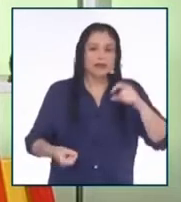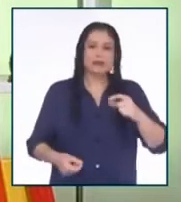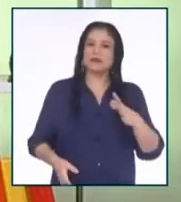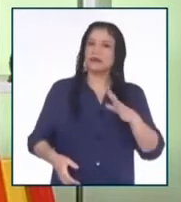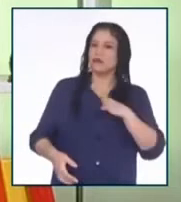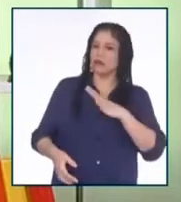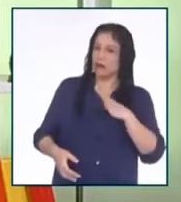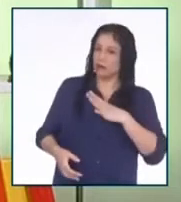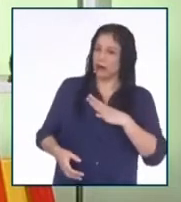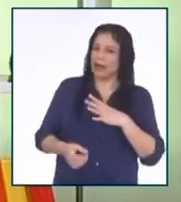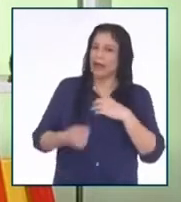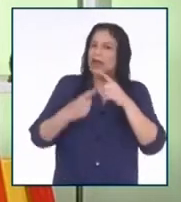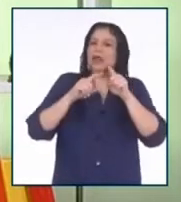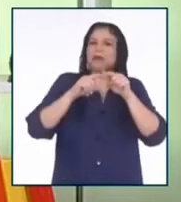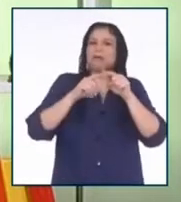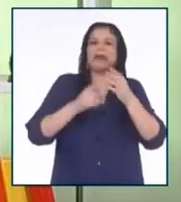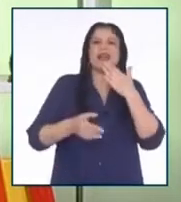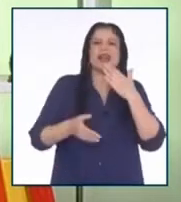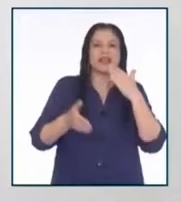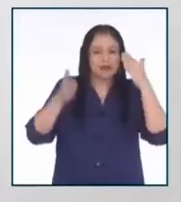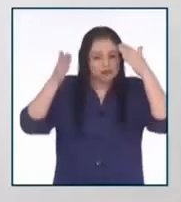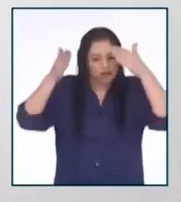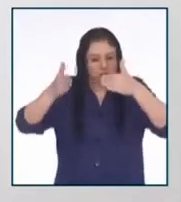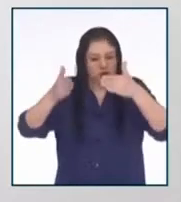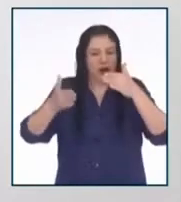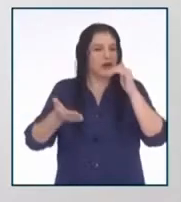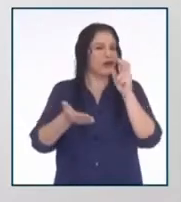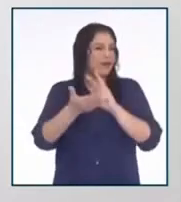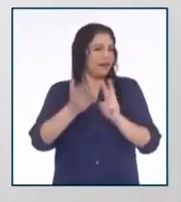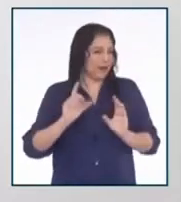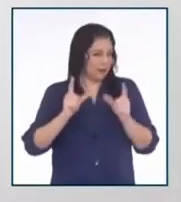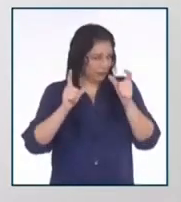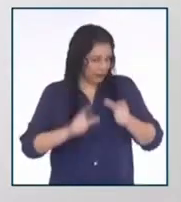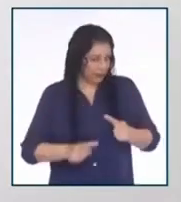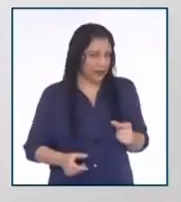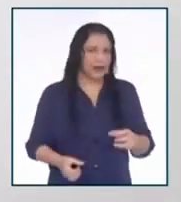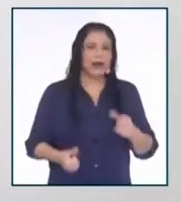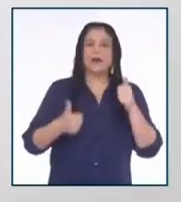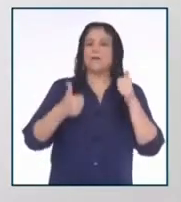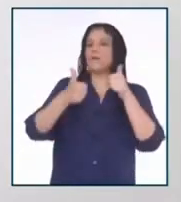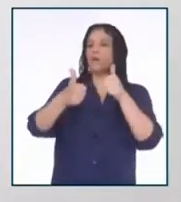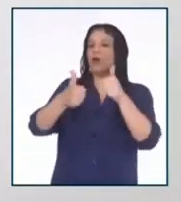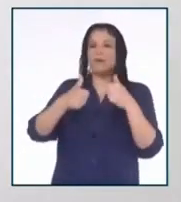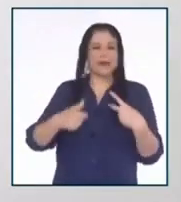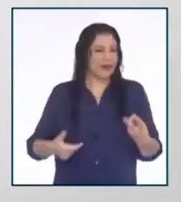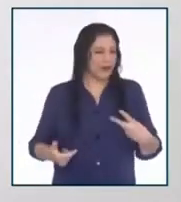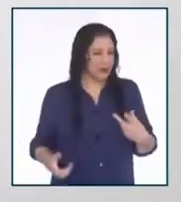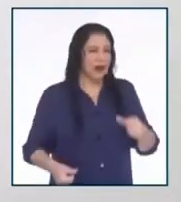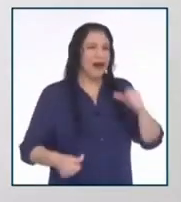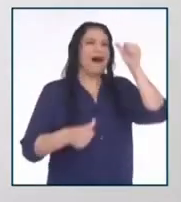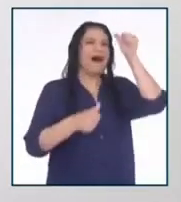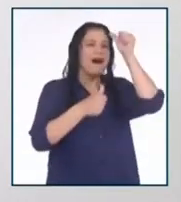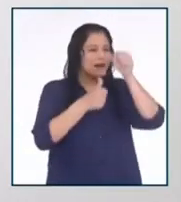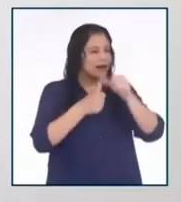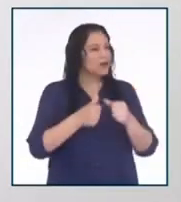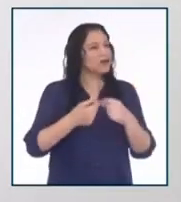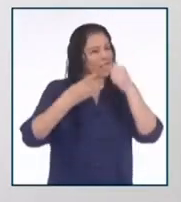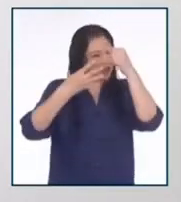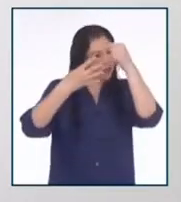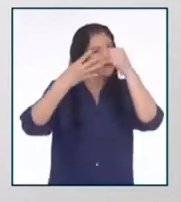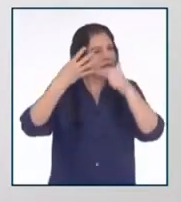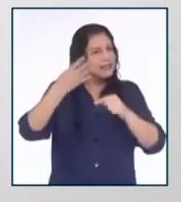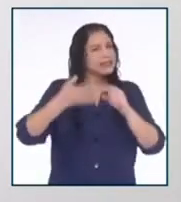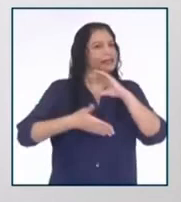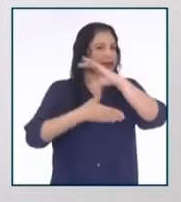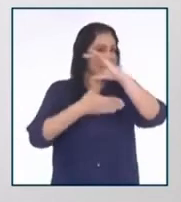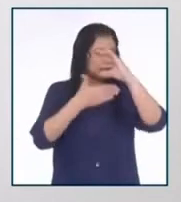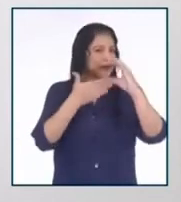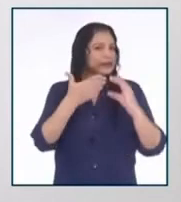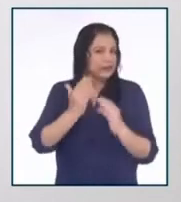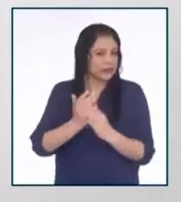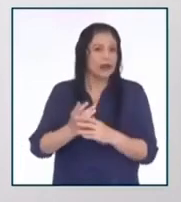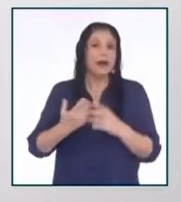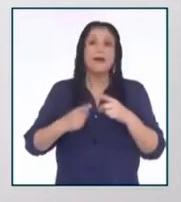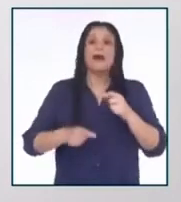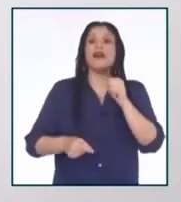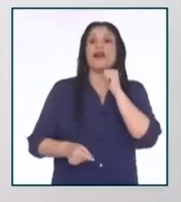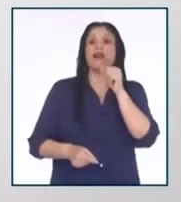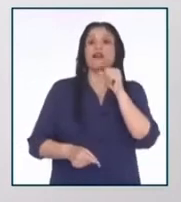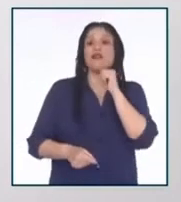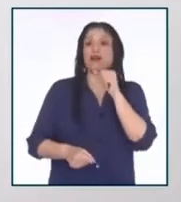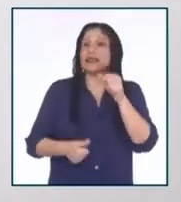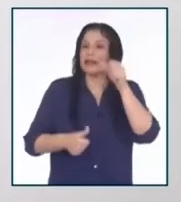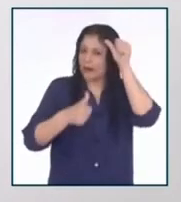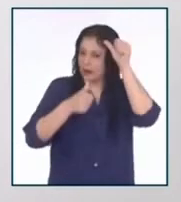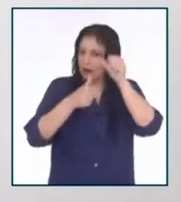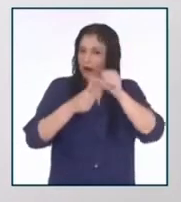formal y adecuado para el público que lo leerá. Muy bien, Stephanie Jr. Han recordado varias características, pero les